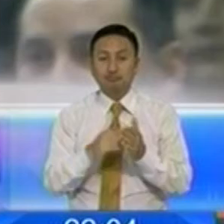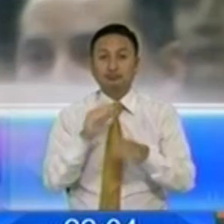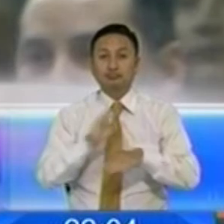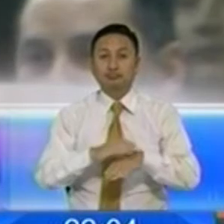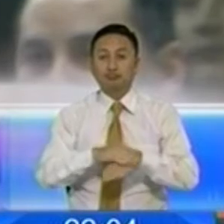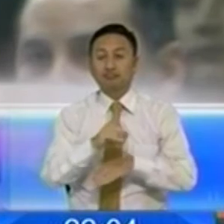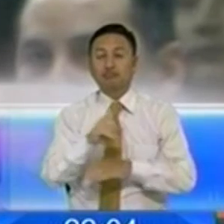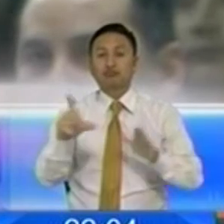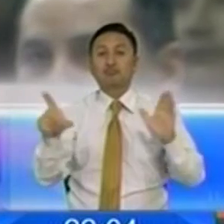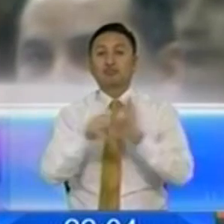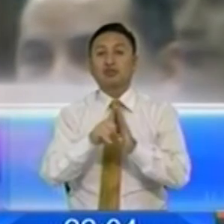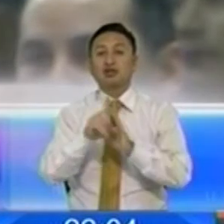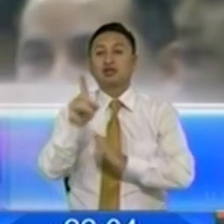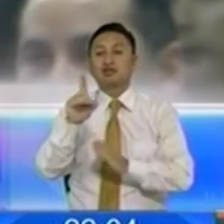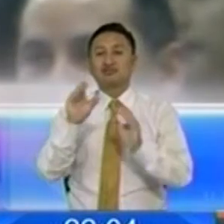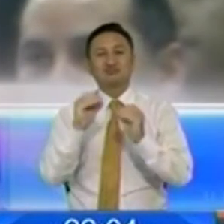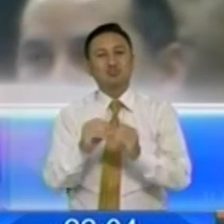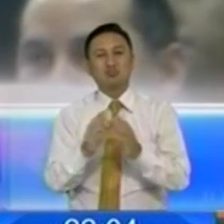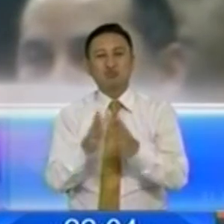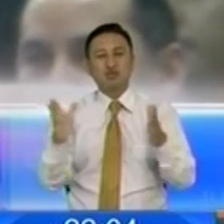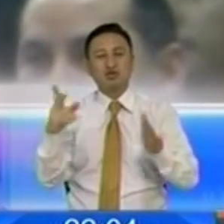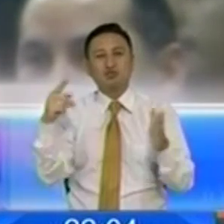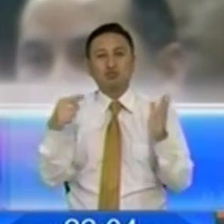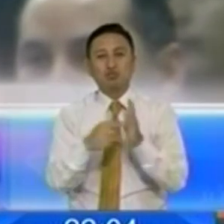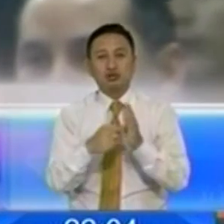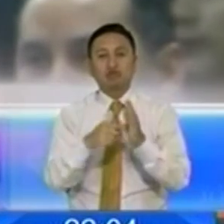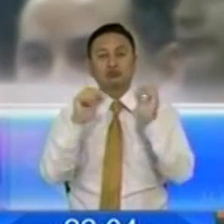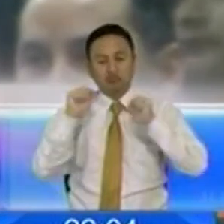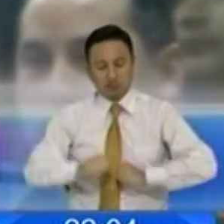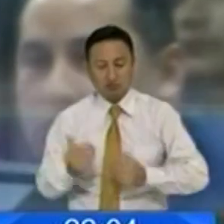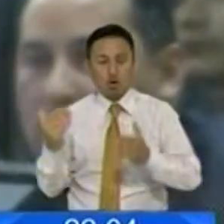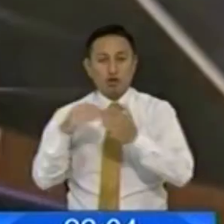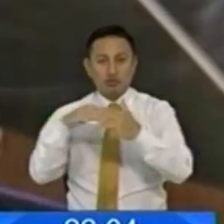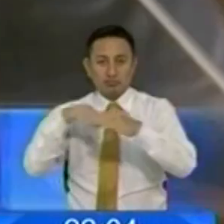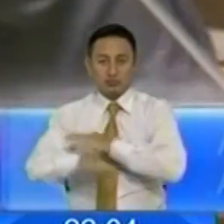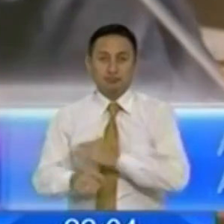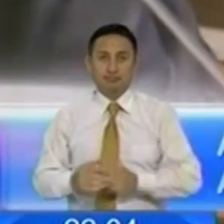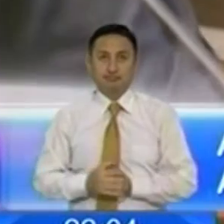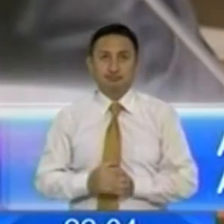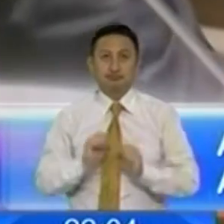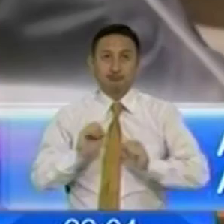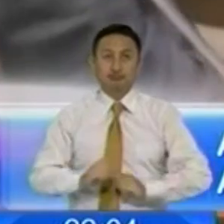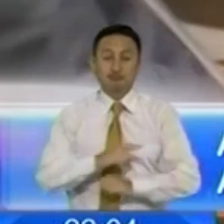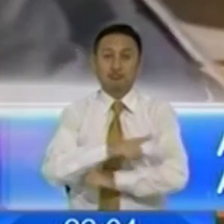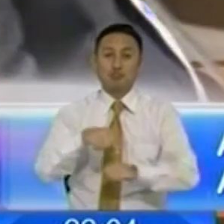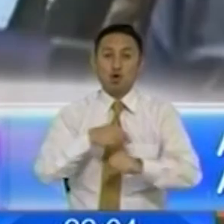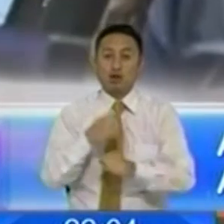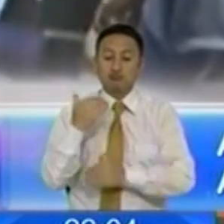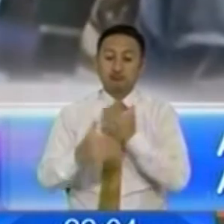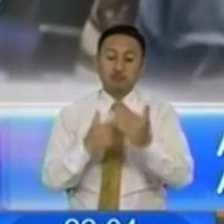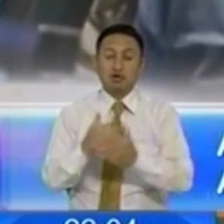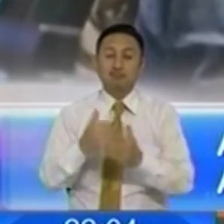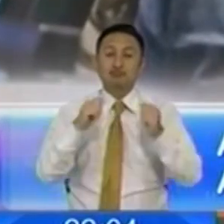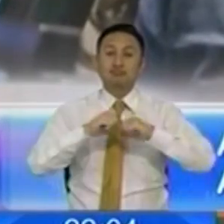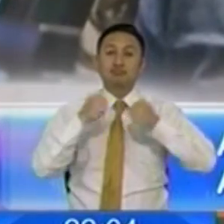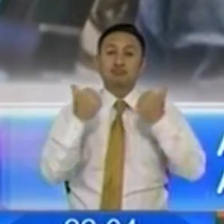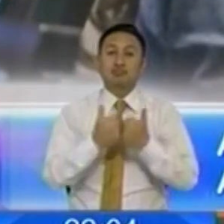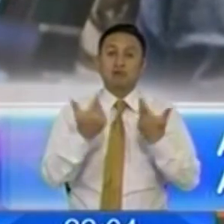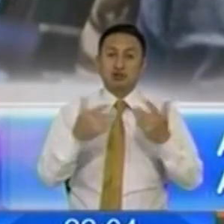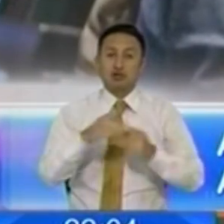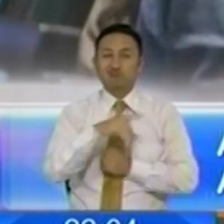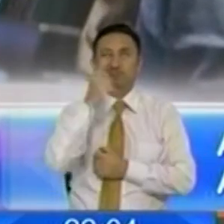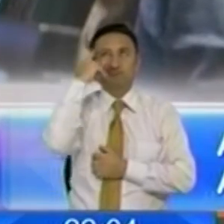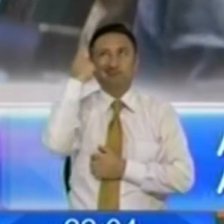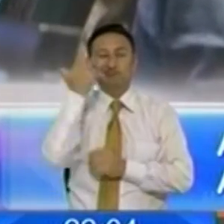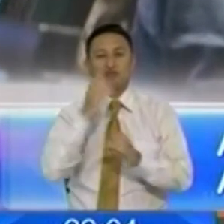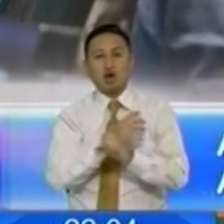una ley impuestera. Tendremos que hacerlo. Conforme pasaban las horas, los legisladores hacían sus cálculos